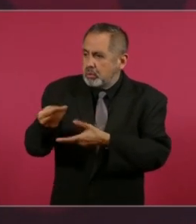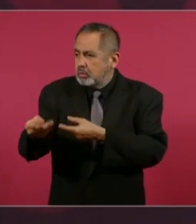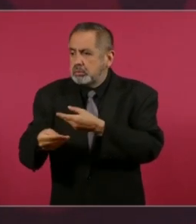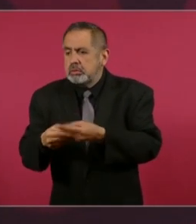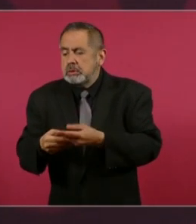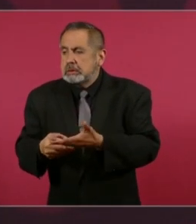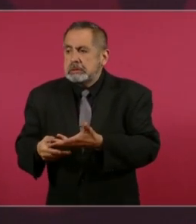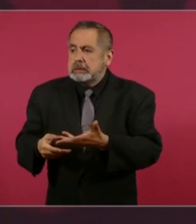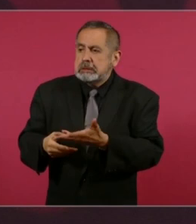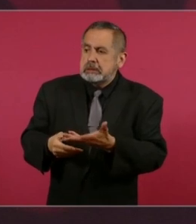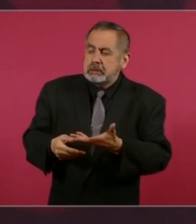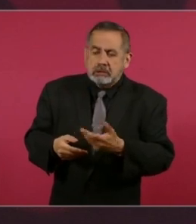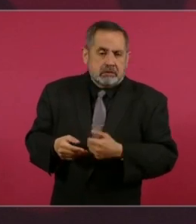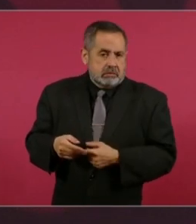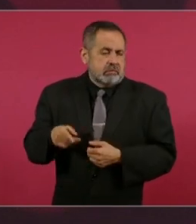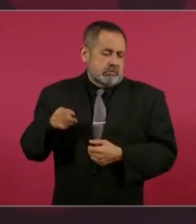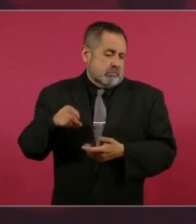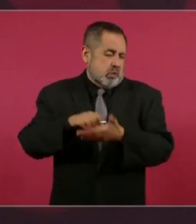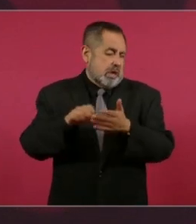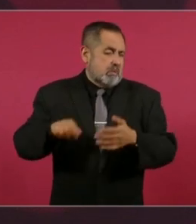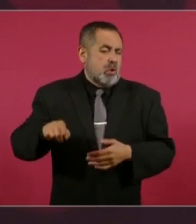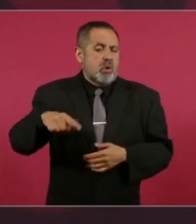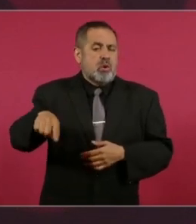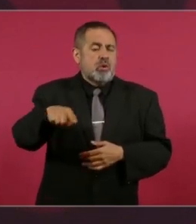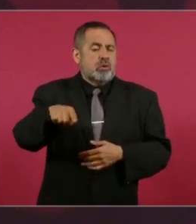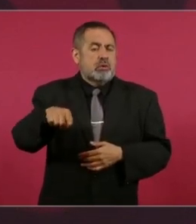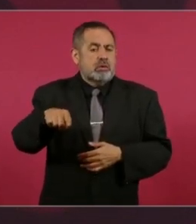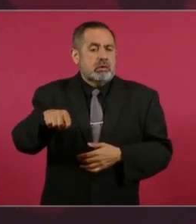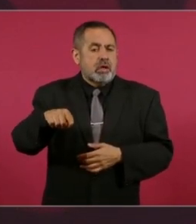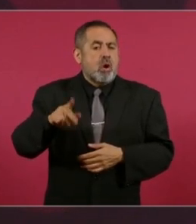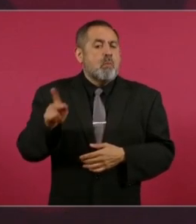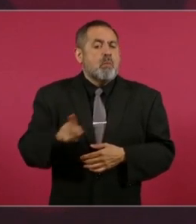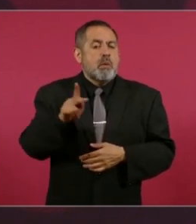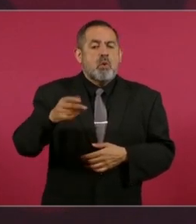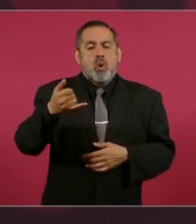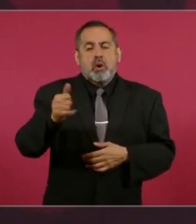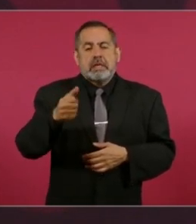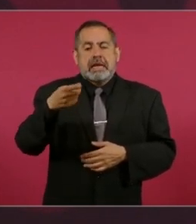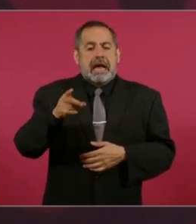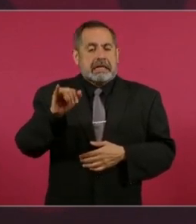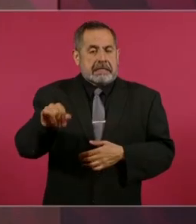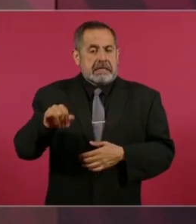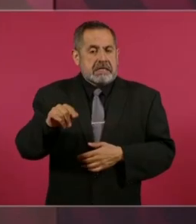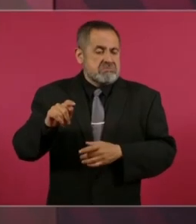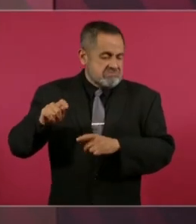pues nada más les devolvimos a los yaquis